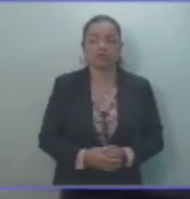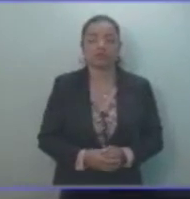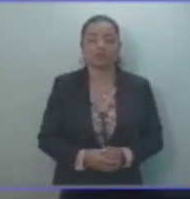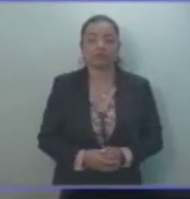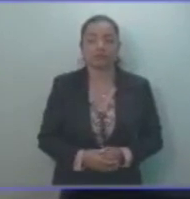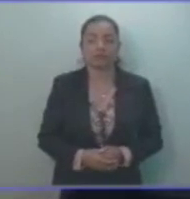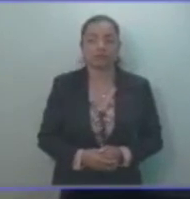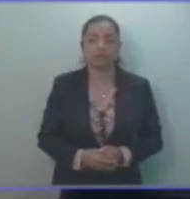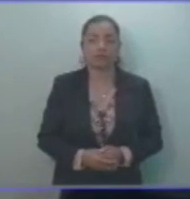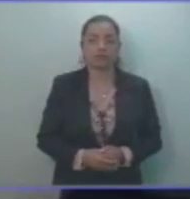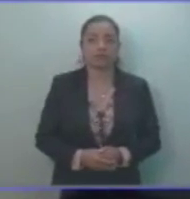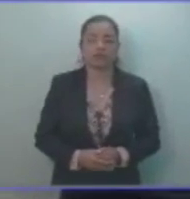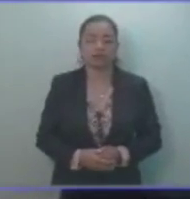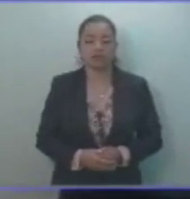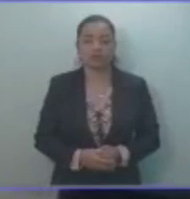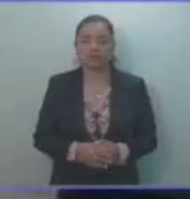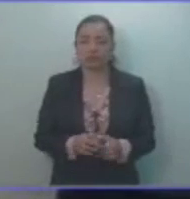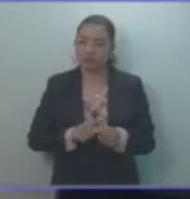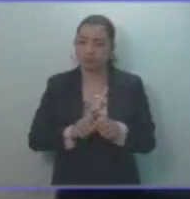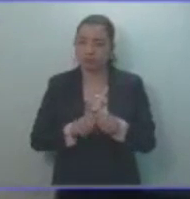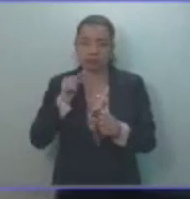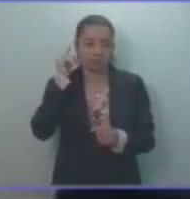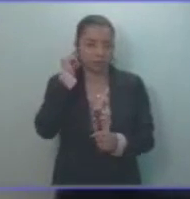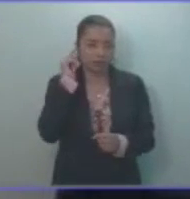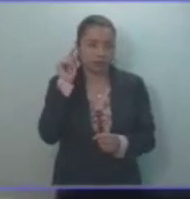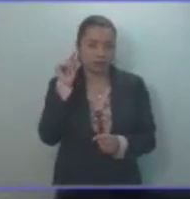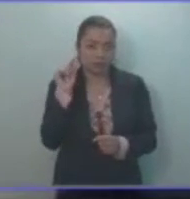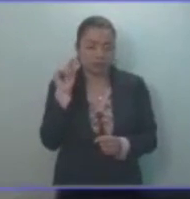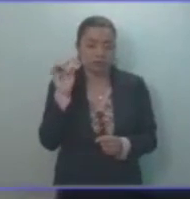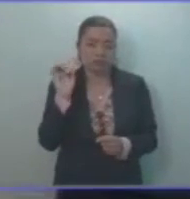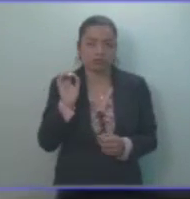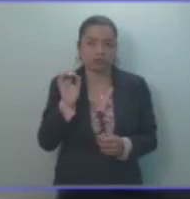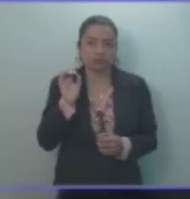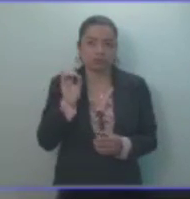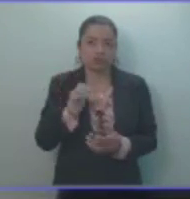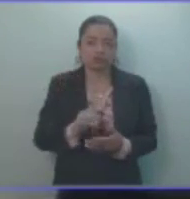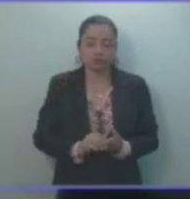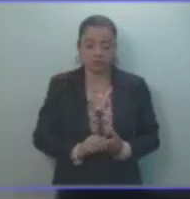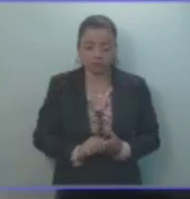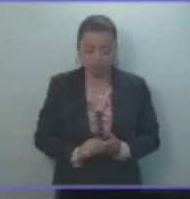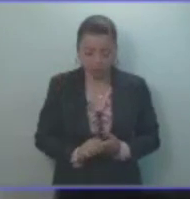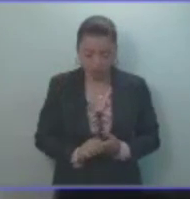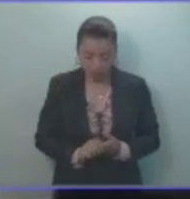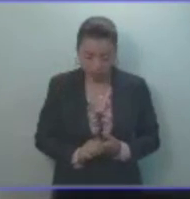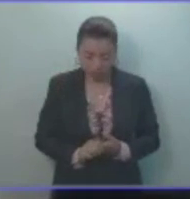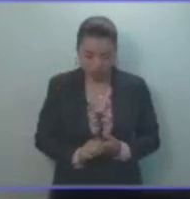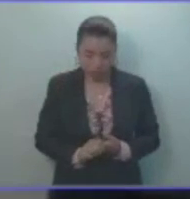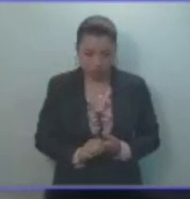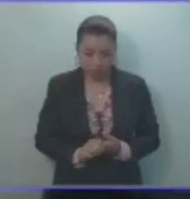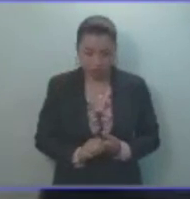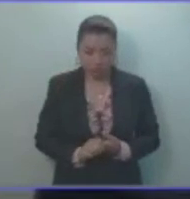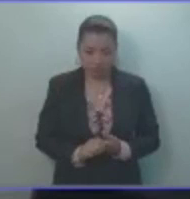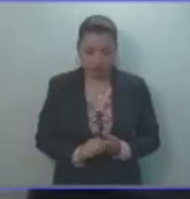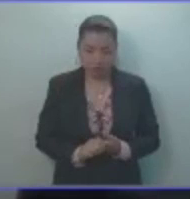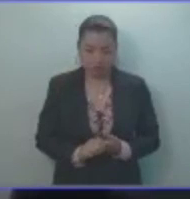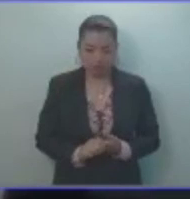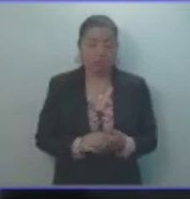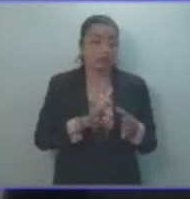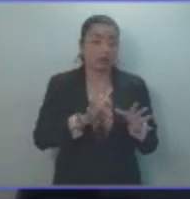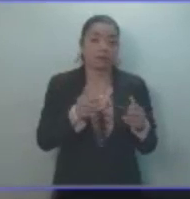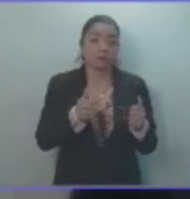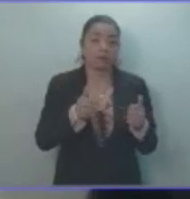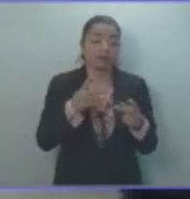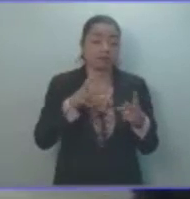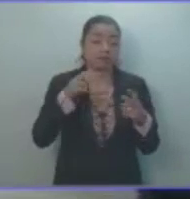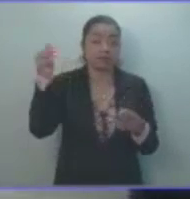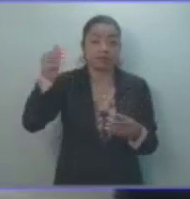una conferencia. Entiendo, no estarían de acuerdo precisamente con lo planteado o lo expuesto en el presupuesto. Bueno, el ramo